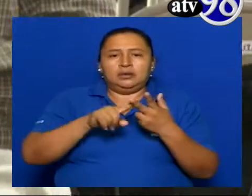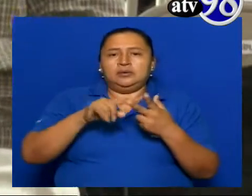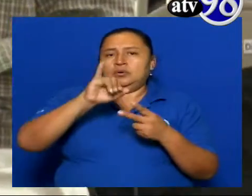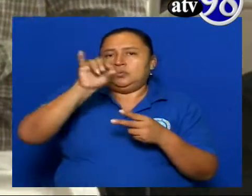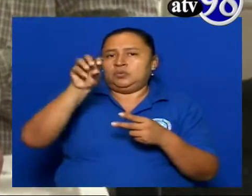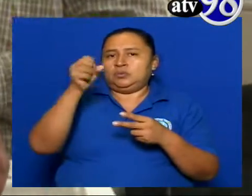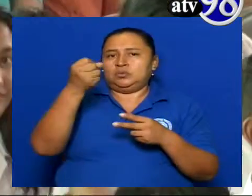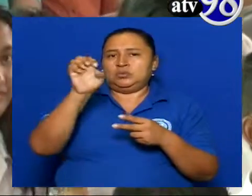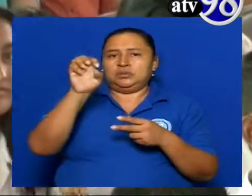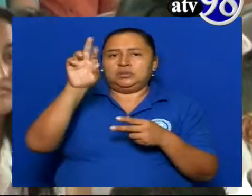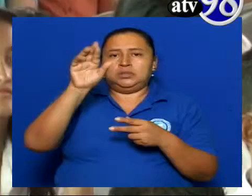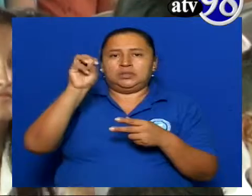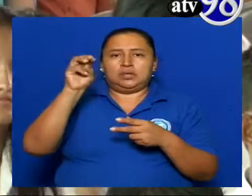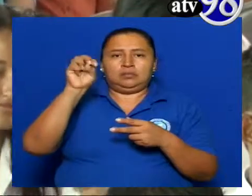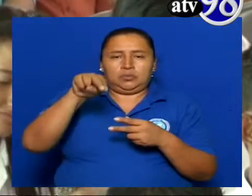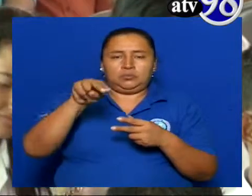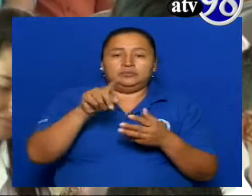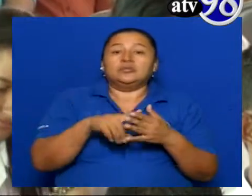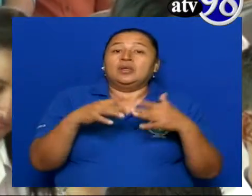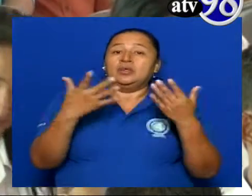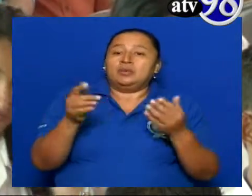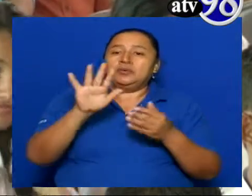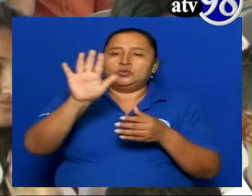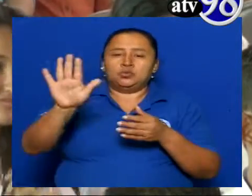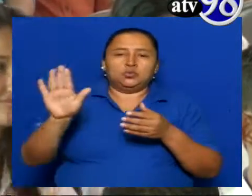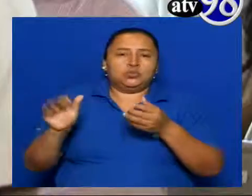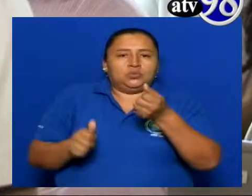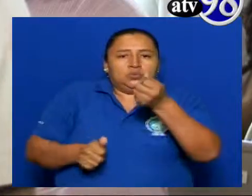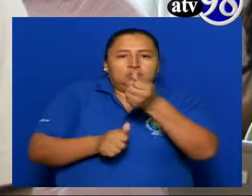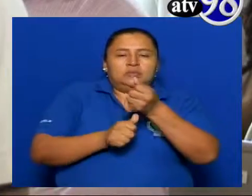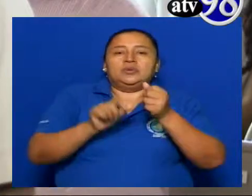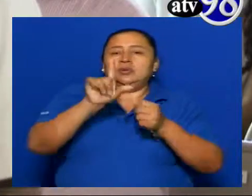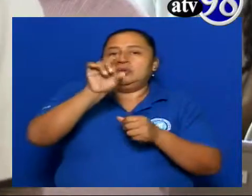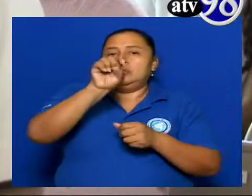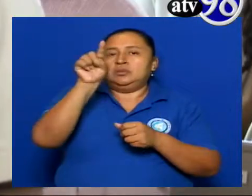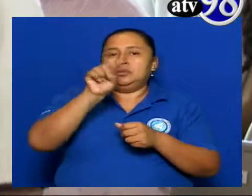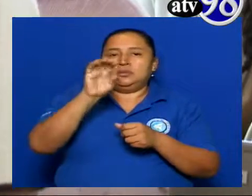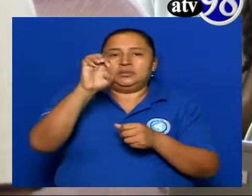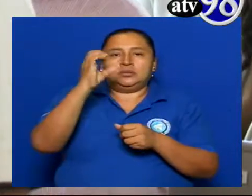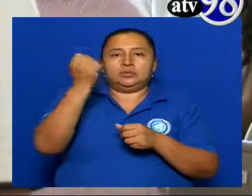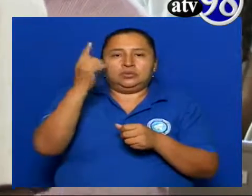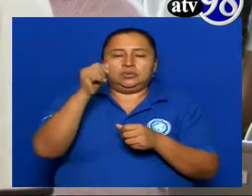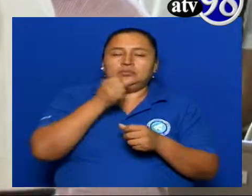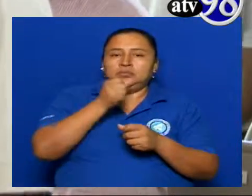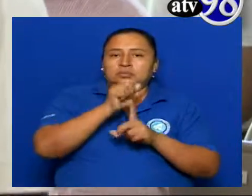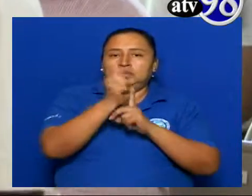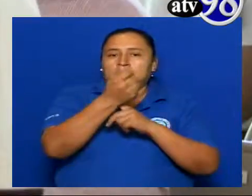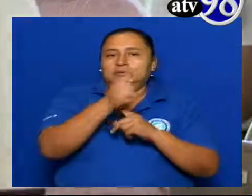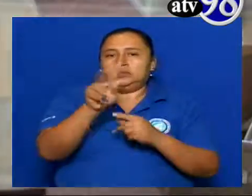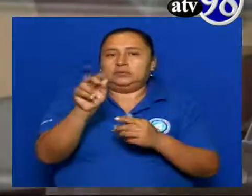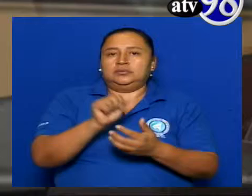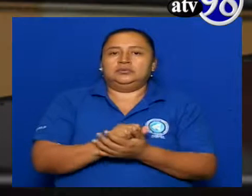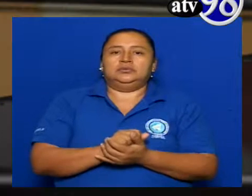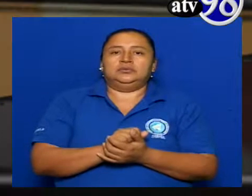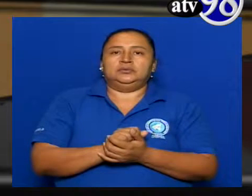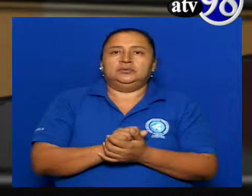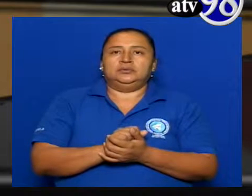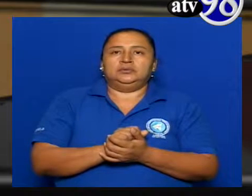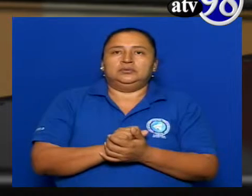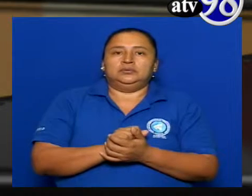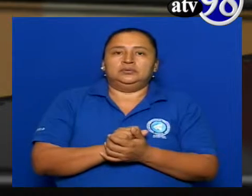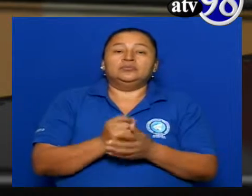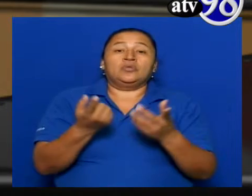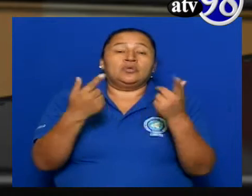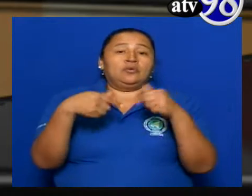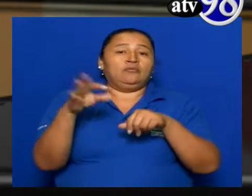Ramón Sarria, además de sus suplentes. Liz Escoto, Noticias Asamblea TV. De